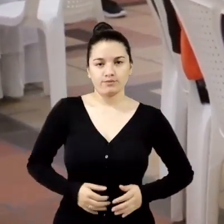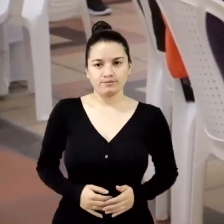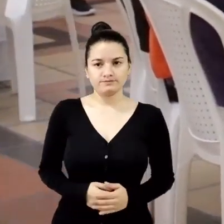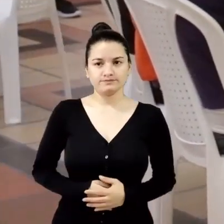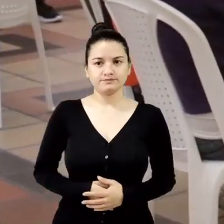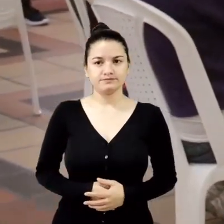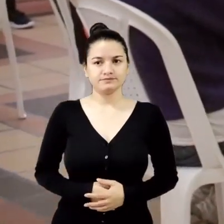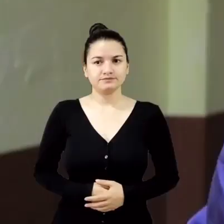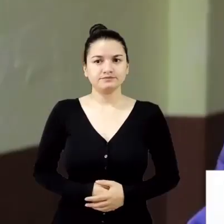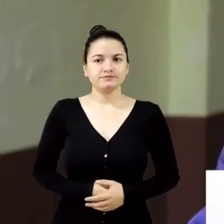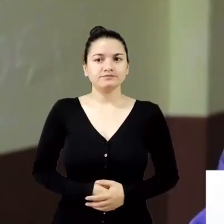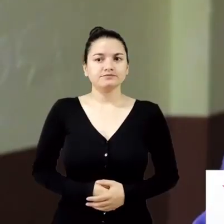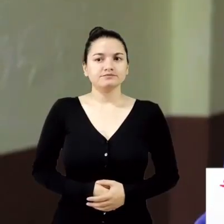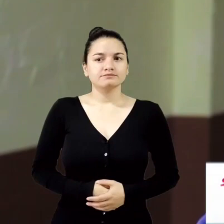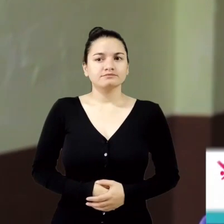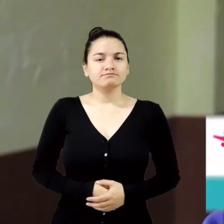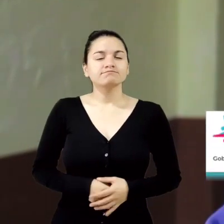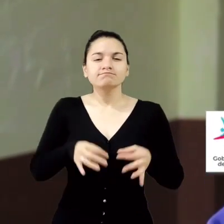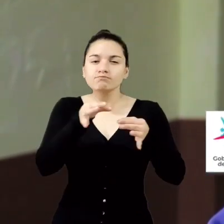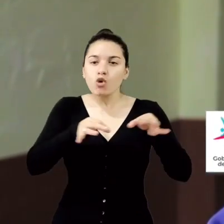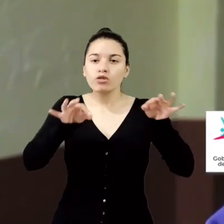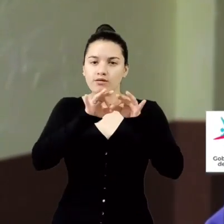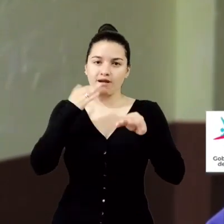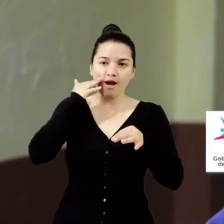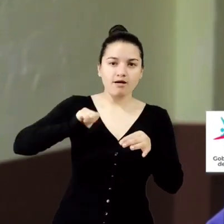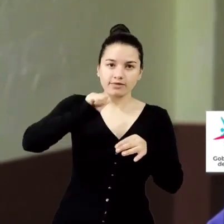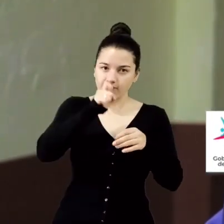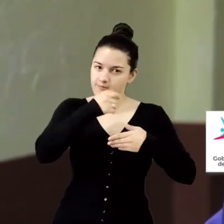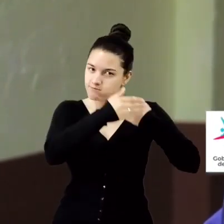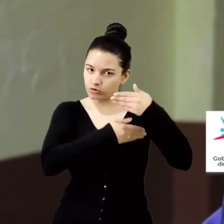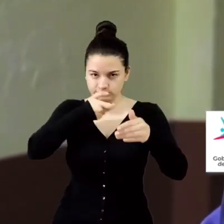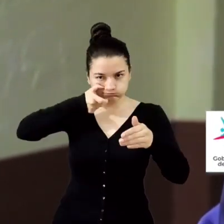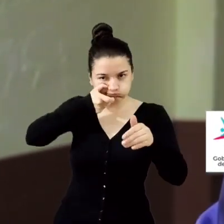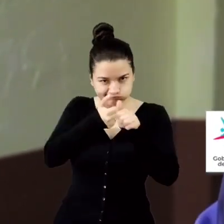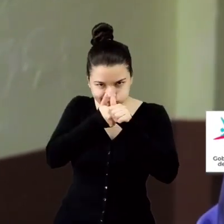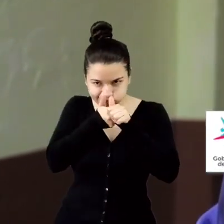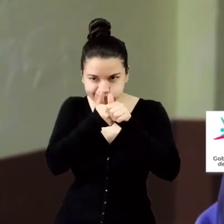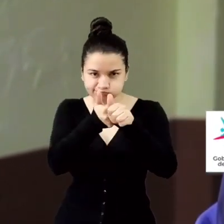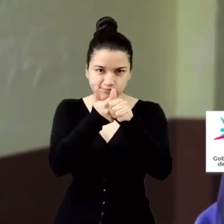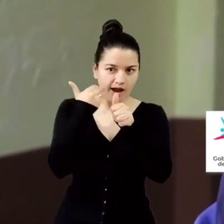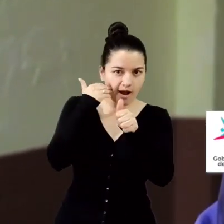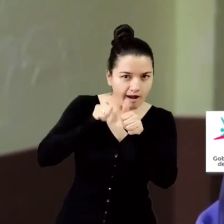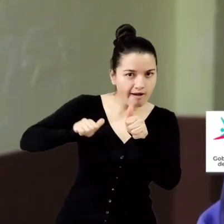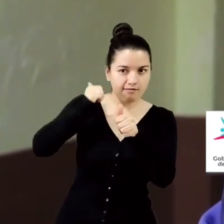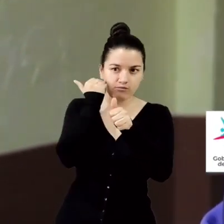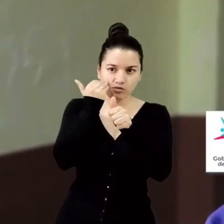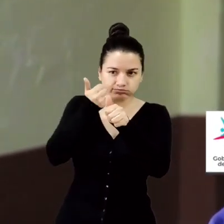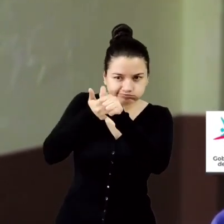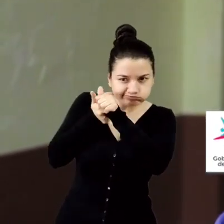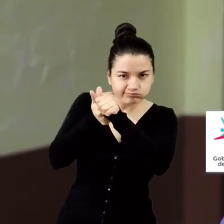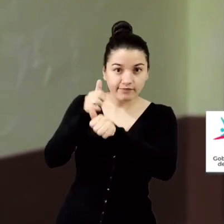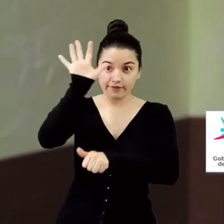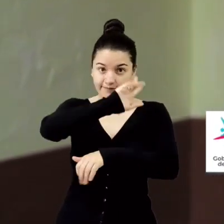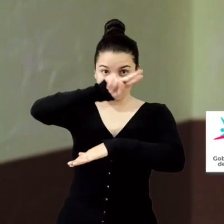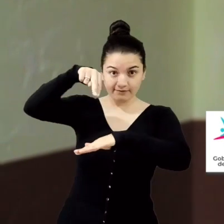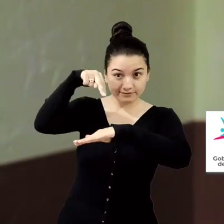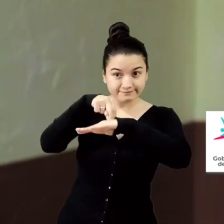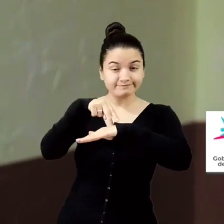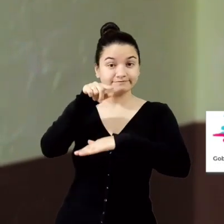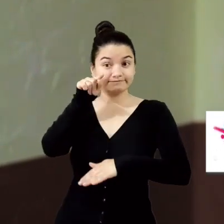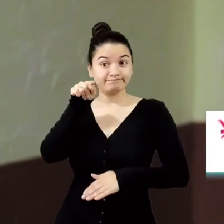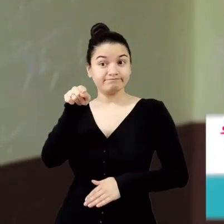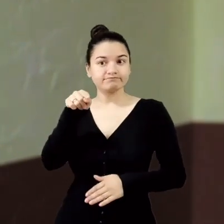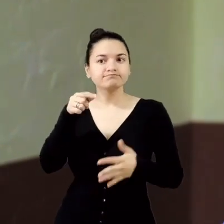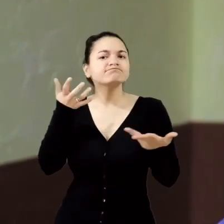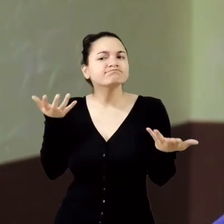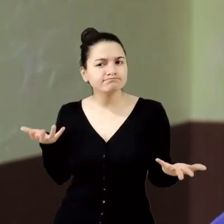actualización se la debe hacer despacio o con detenimiento. Es un proceso muy importante para las mujeres del departamento